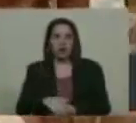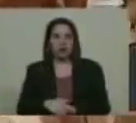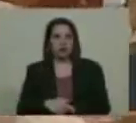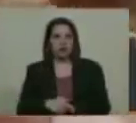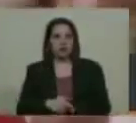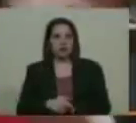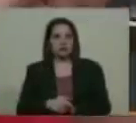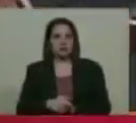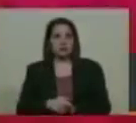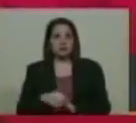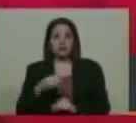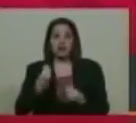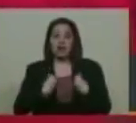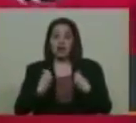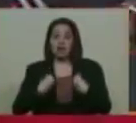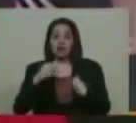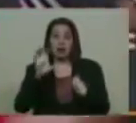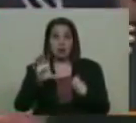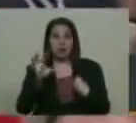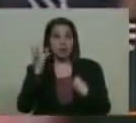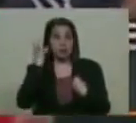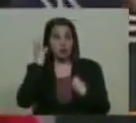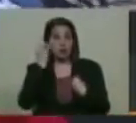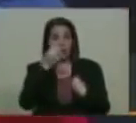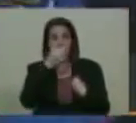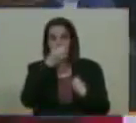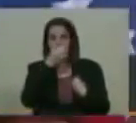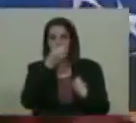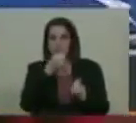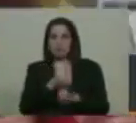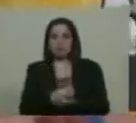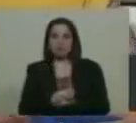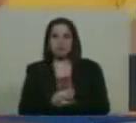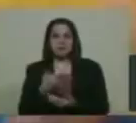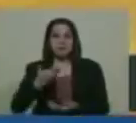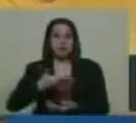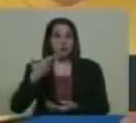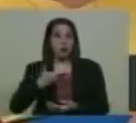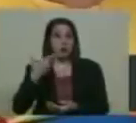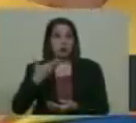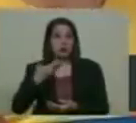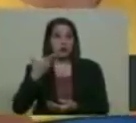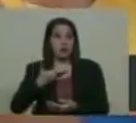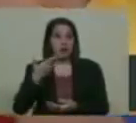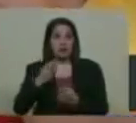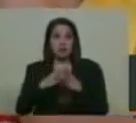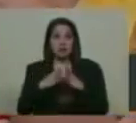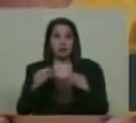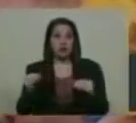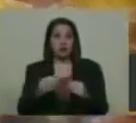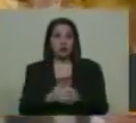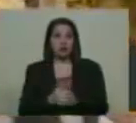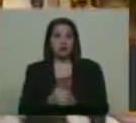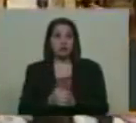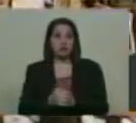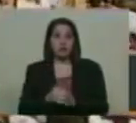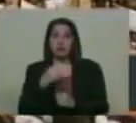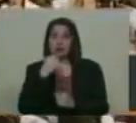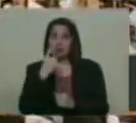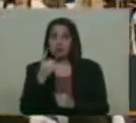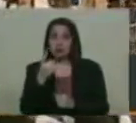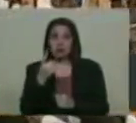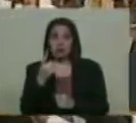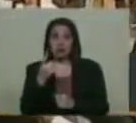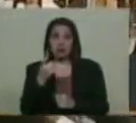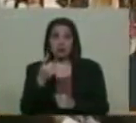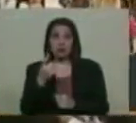¡Que viva la patria mujer! Es muy importante todo esto. Yo se lo digo a ustedes. Ven acá, ponte aquí,